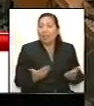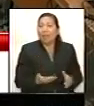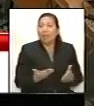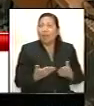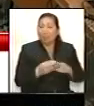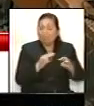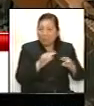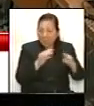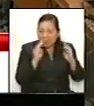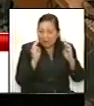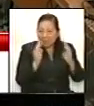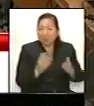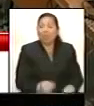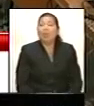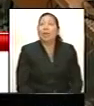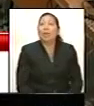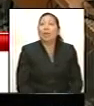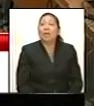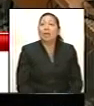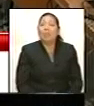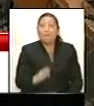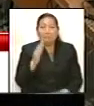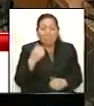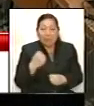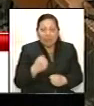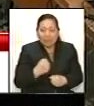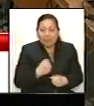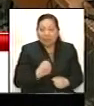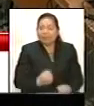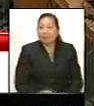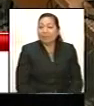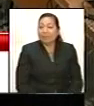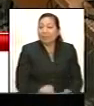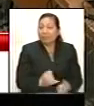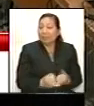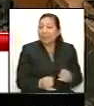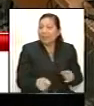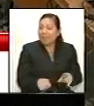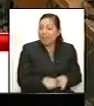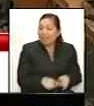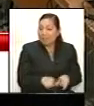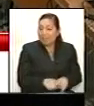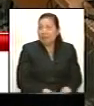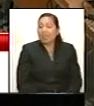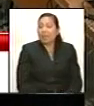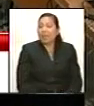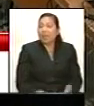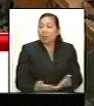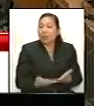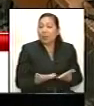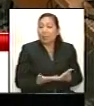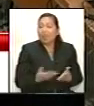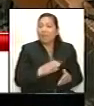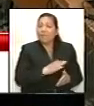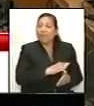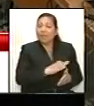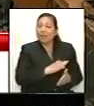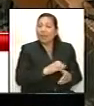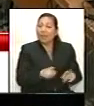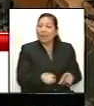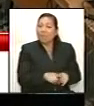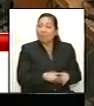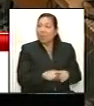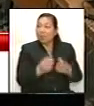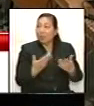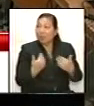la Magistratura, la Escuela de la Policía y finalmente también la escuela que tienen los fiscales, que también tienen, es